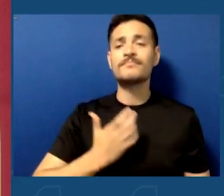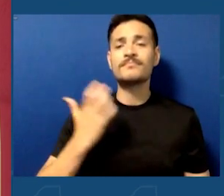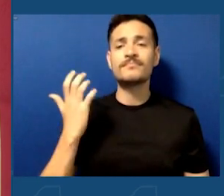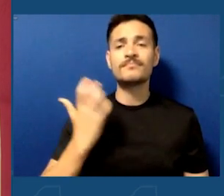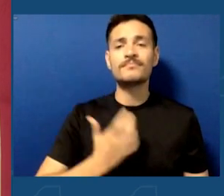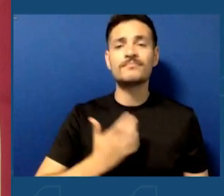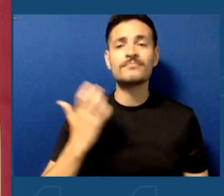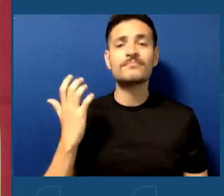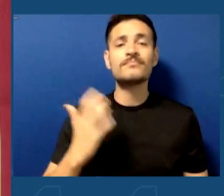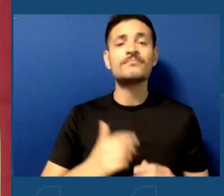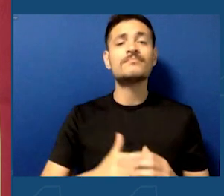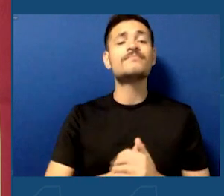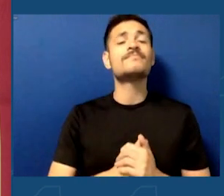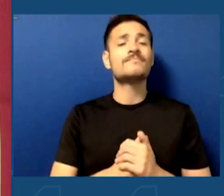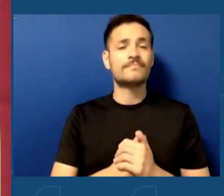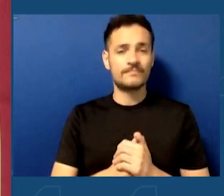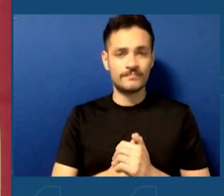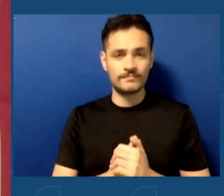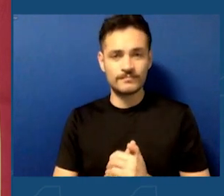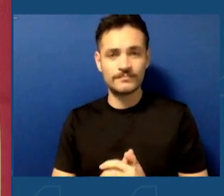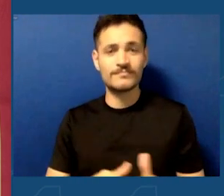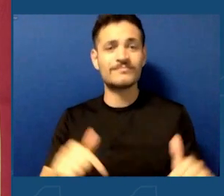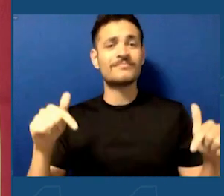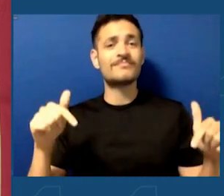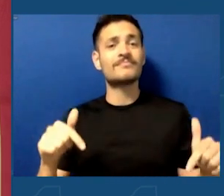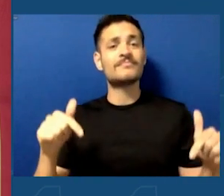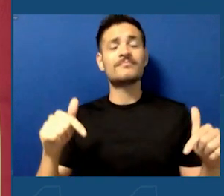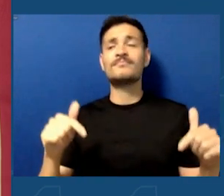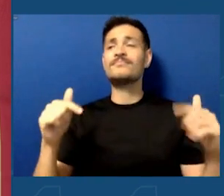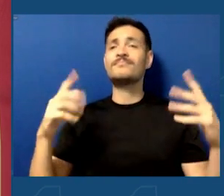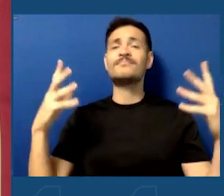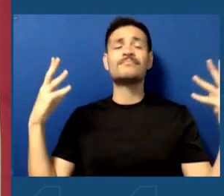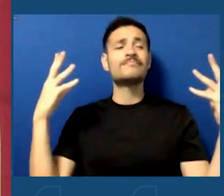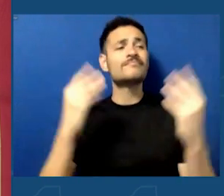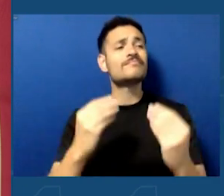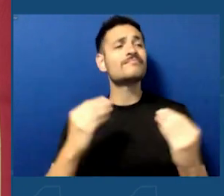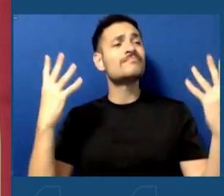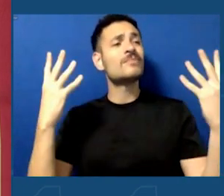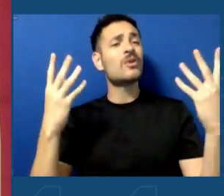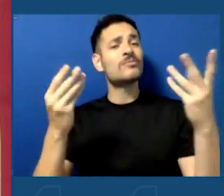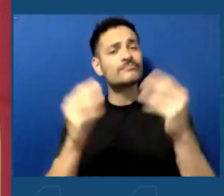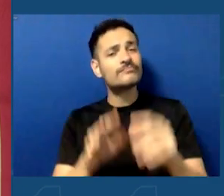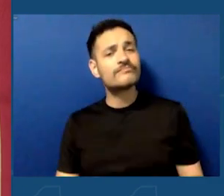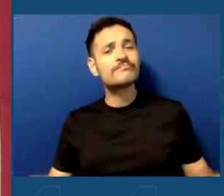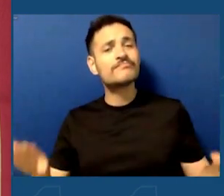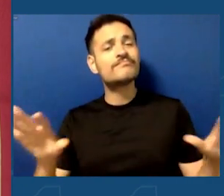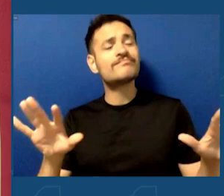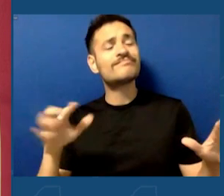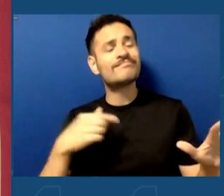oh, esta es la linda tierra que busco yo,